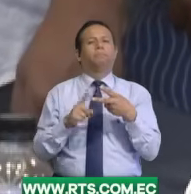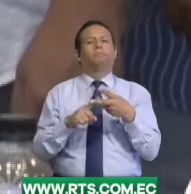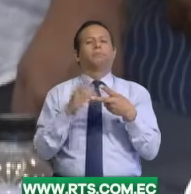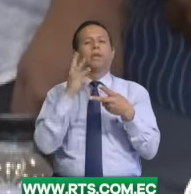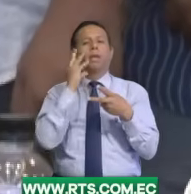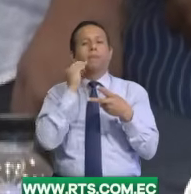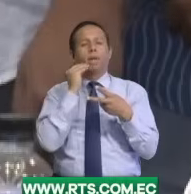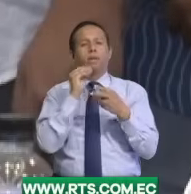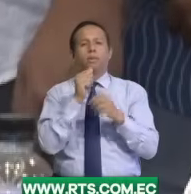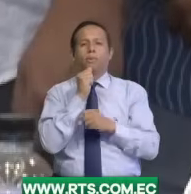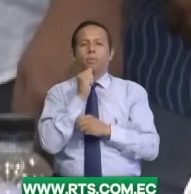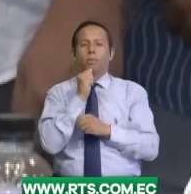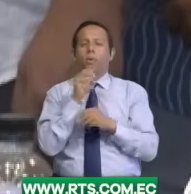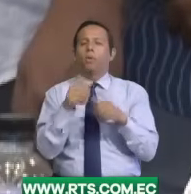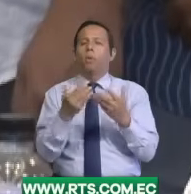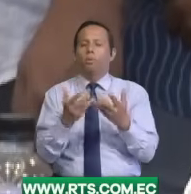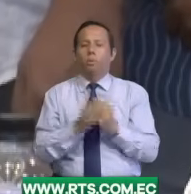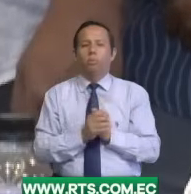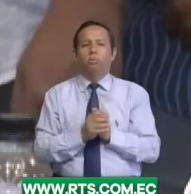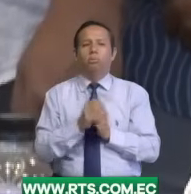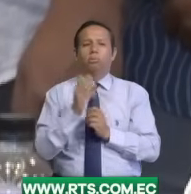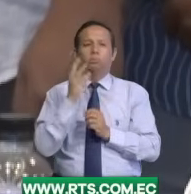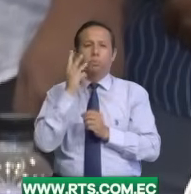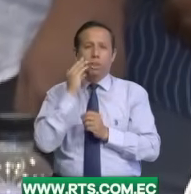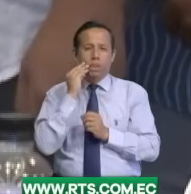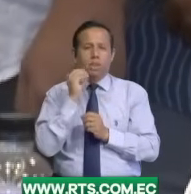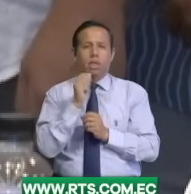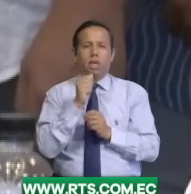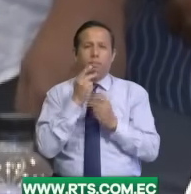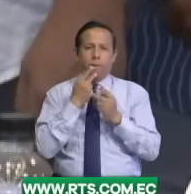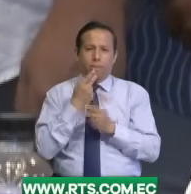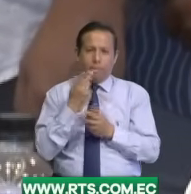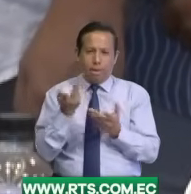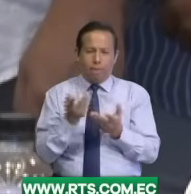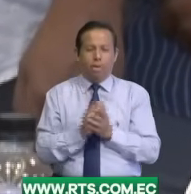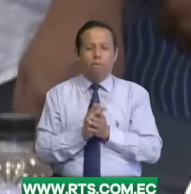Experiencia en sector público, experiencia en sector privado.